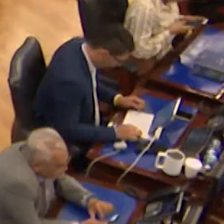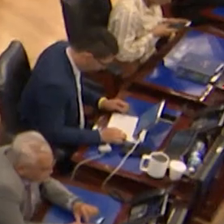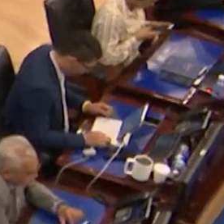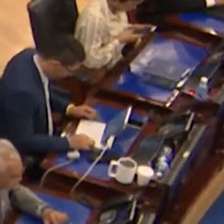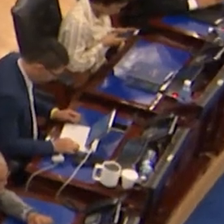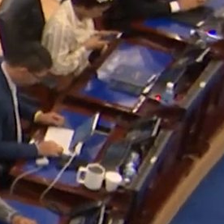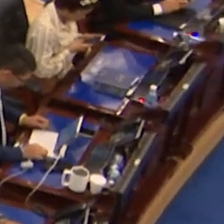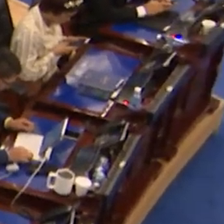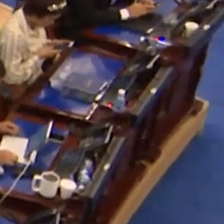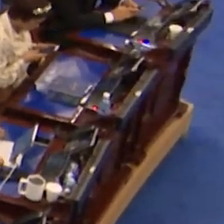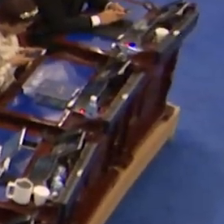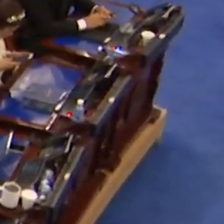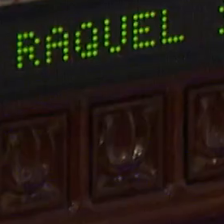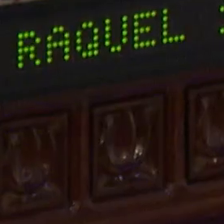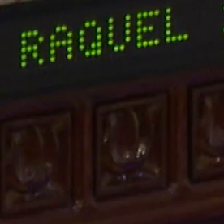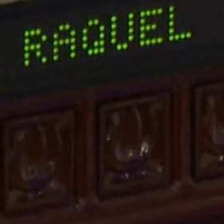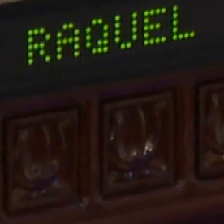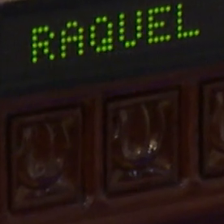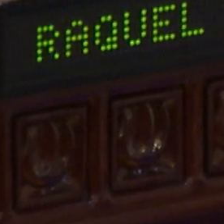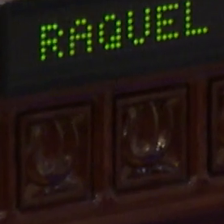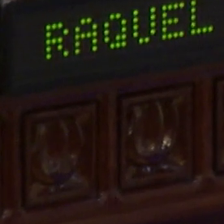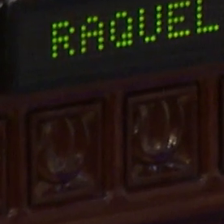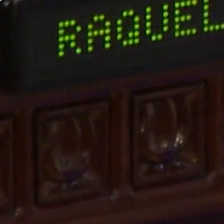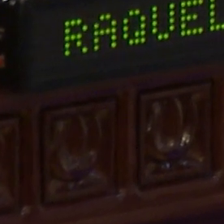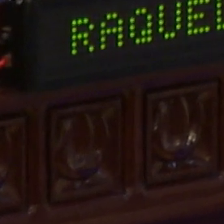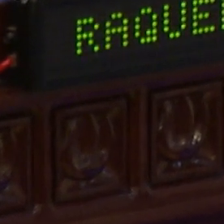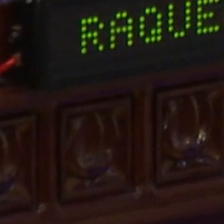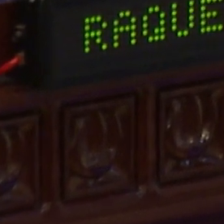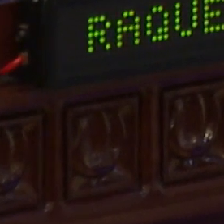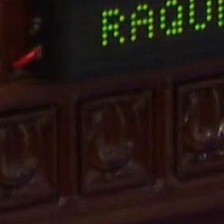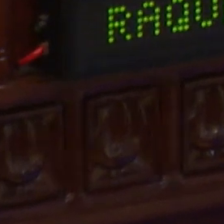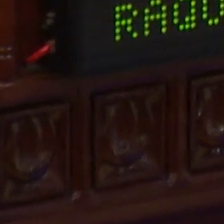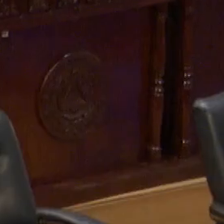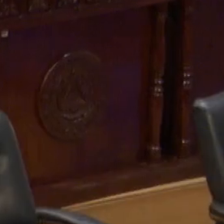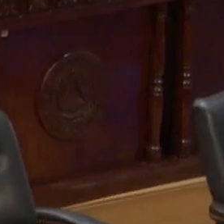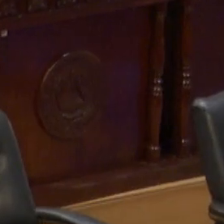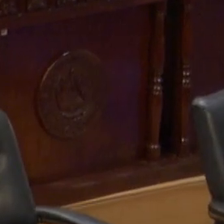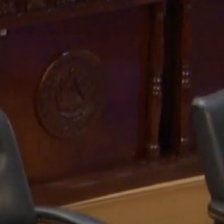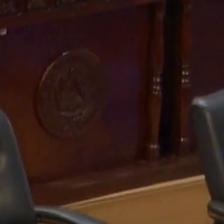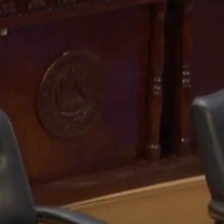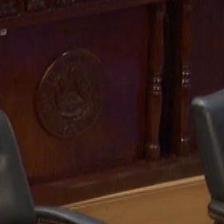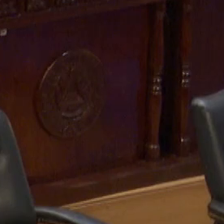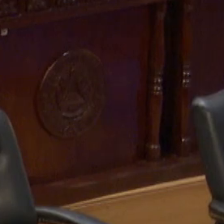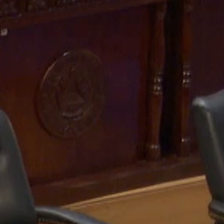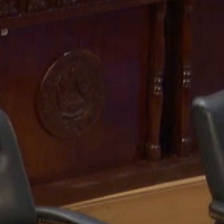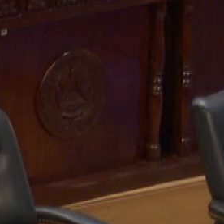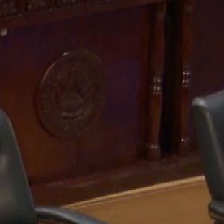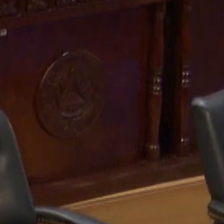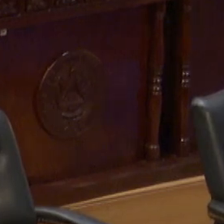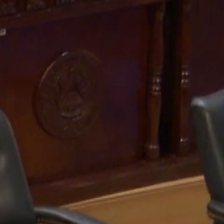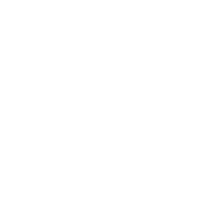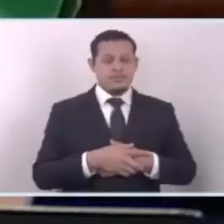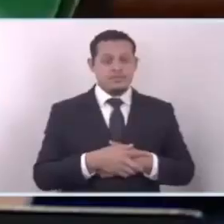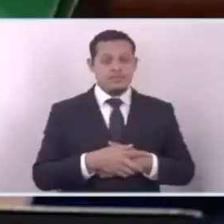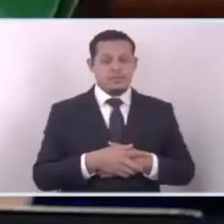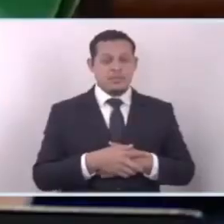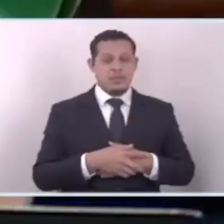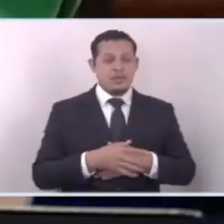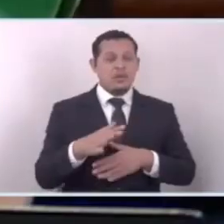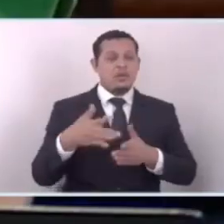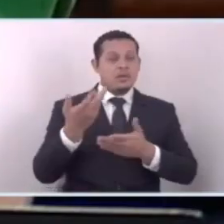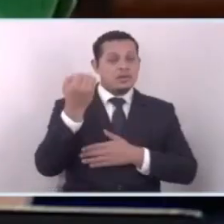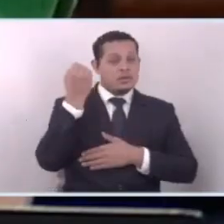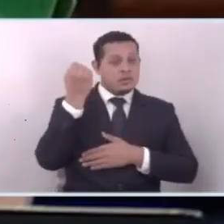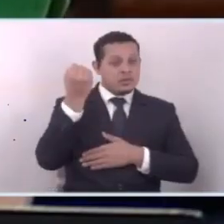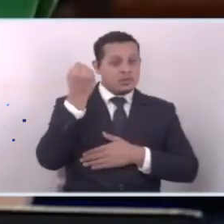digital mientras que 8 diputados de algunos partidos de oposición se abstuvieron de votar que